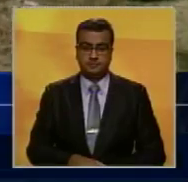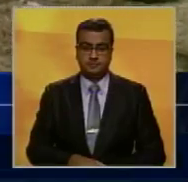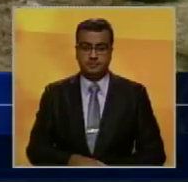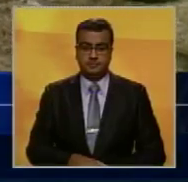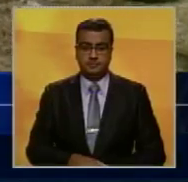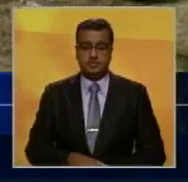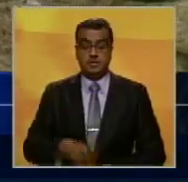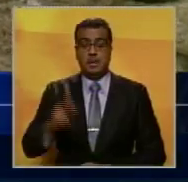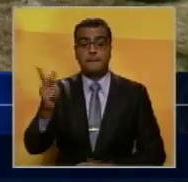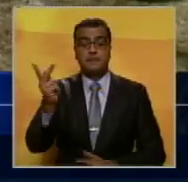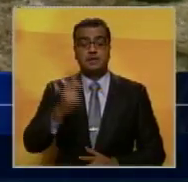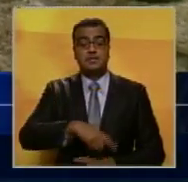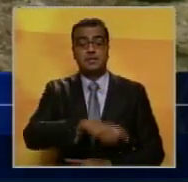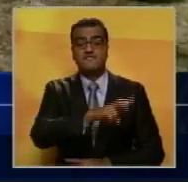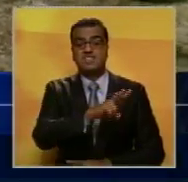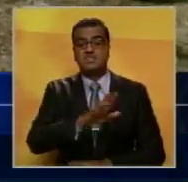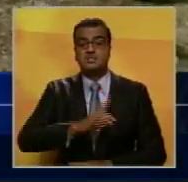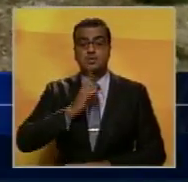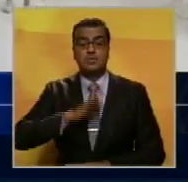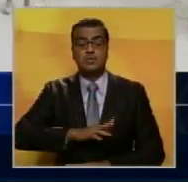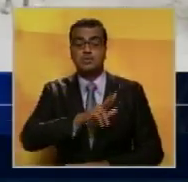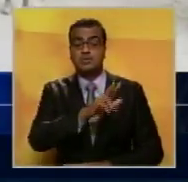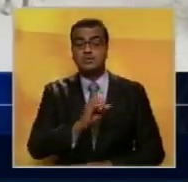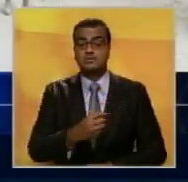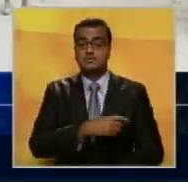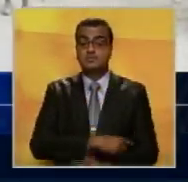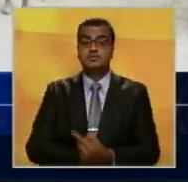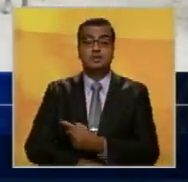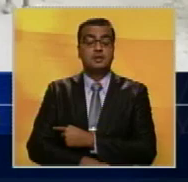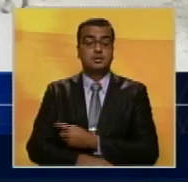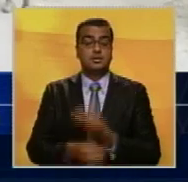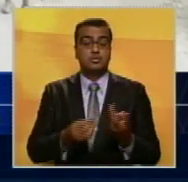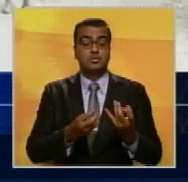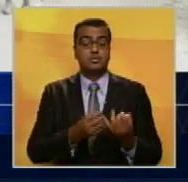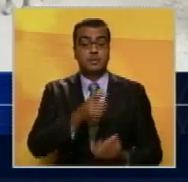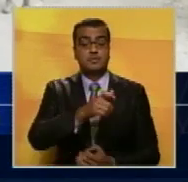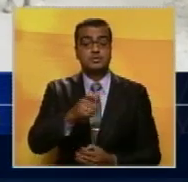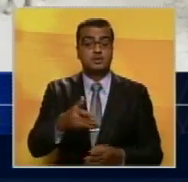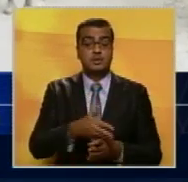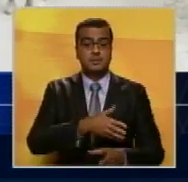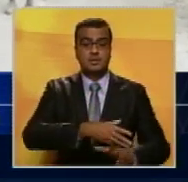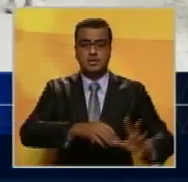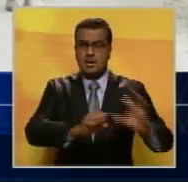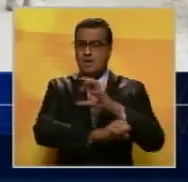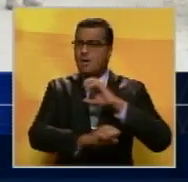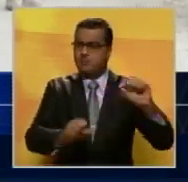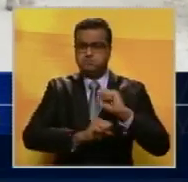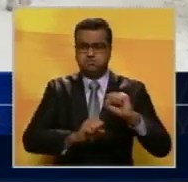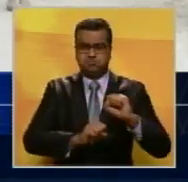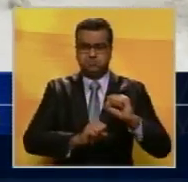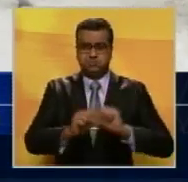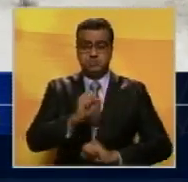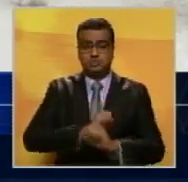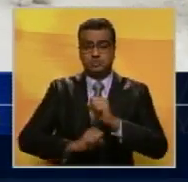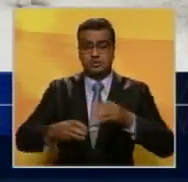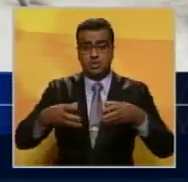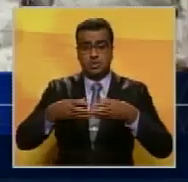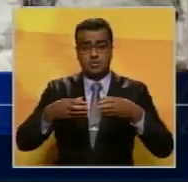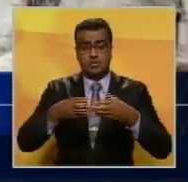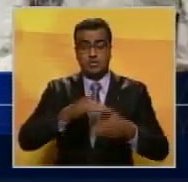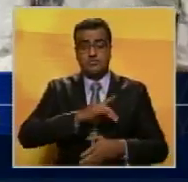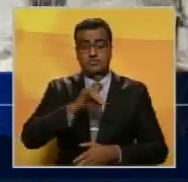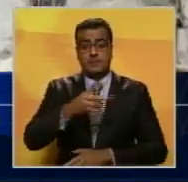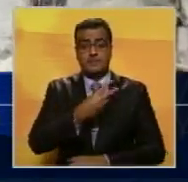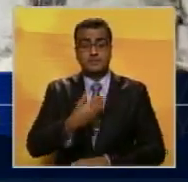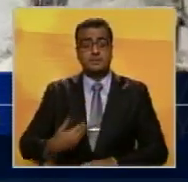Cerramos en Pakistán, donde 25 muertos y 30 heridos fue el saldo de víctimas tras un ataque perpetrado contra el convoy en el que viajaba